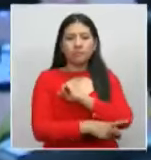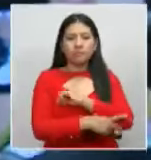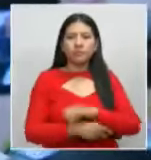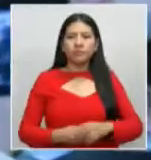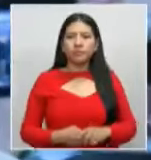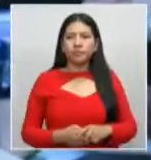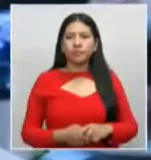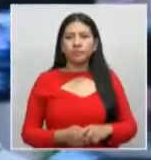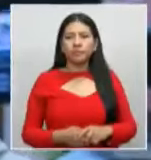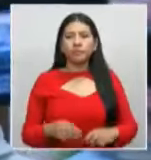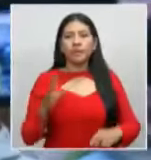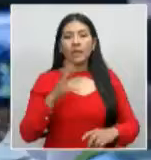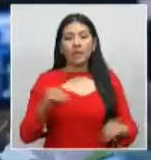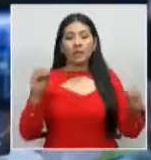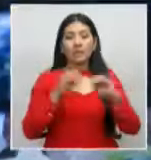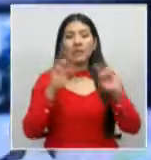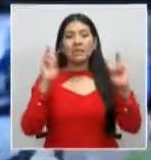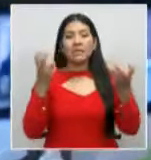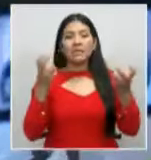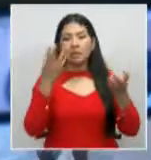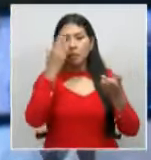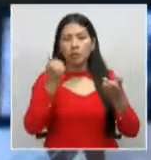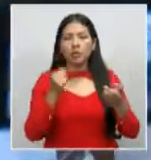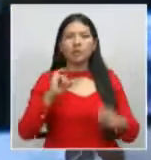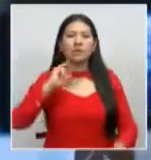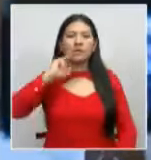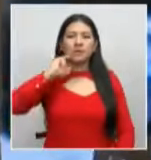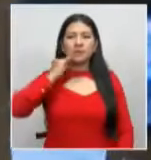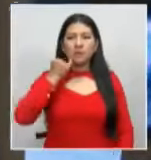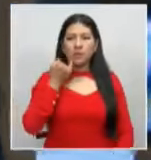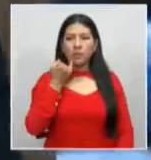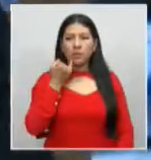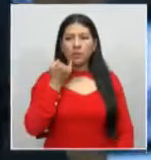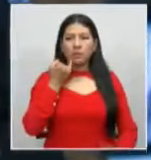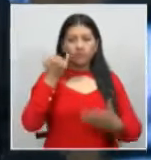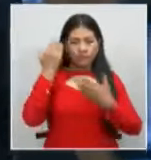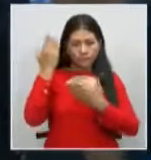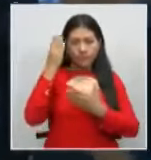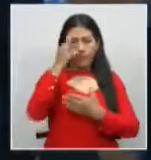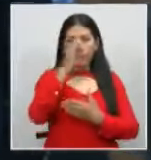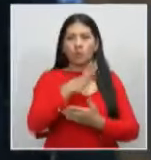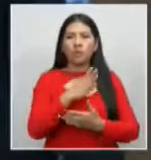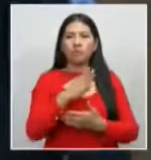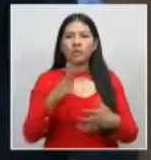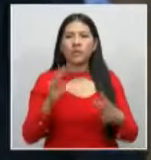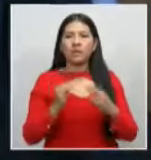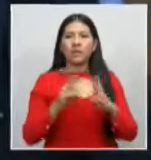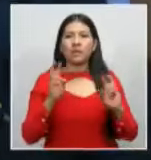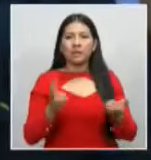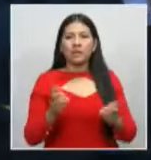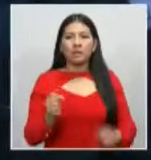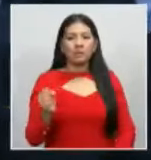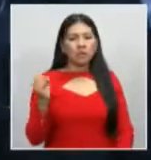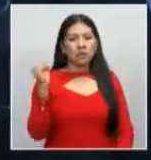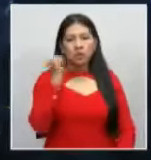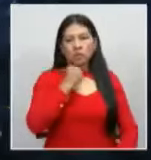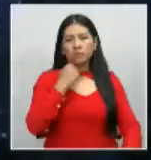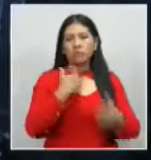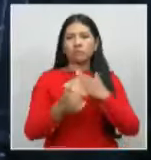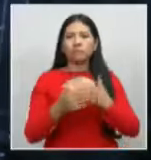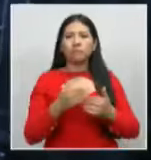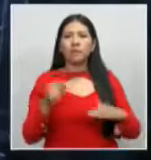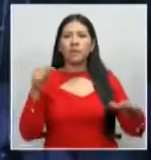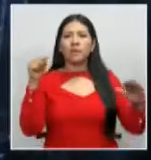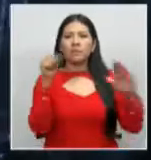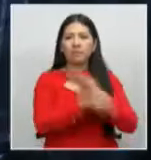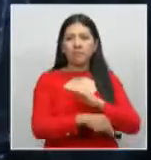Y los móviles, lamentablemente, sería celotipia. Este delincuente ha tenido la osadía de arruinar la